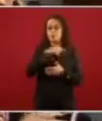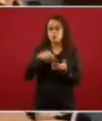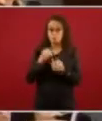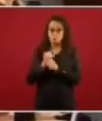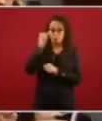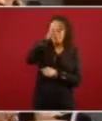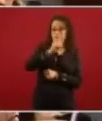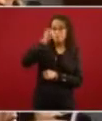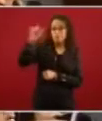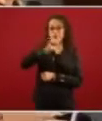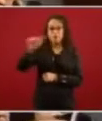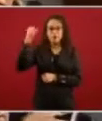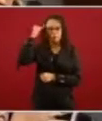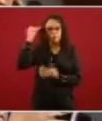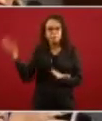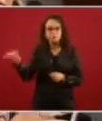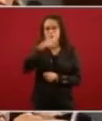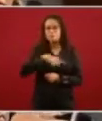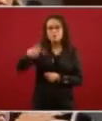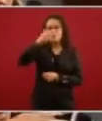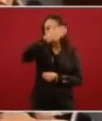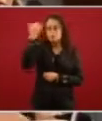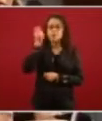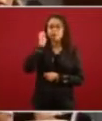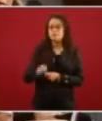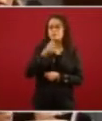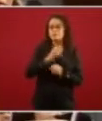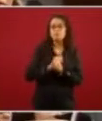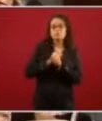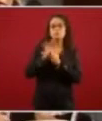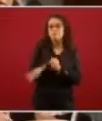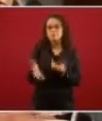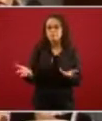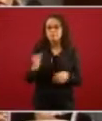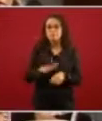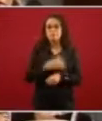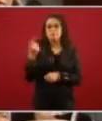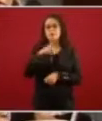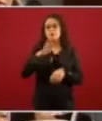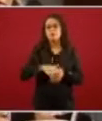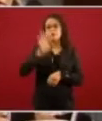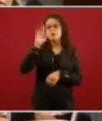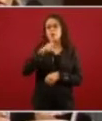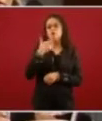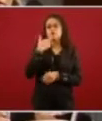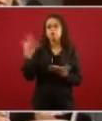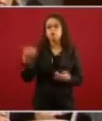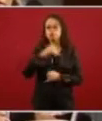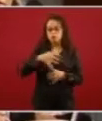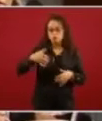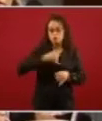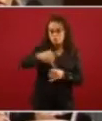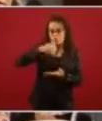apartados de México, ni siquiera están enterados del coronavirus, porque están más preocupados por arar la tierra, por recoger la cosecha y